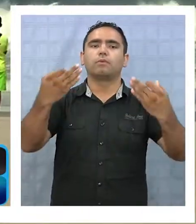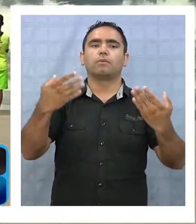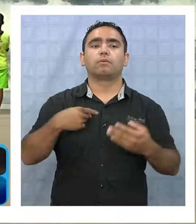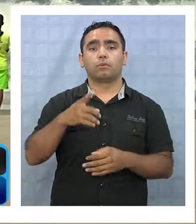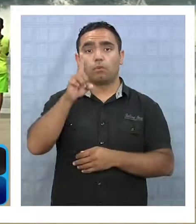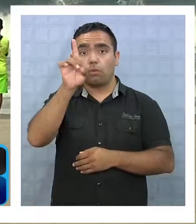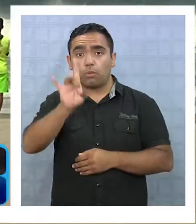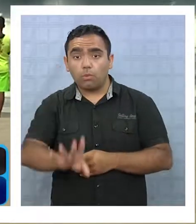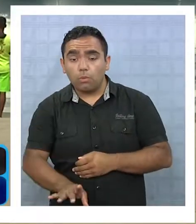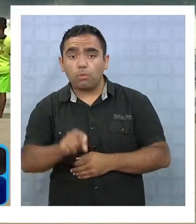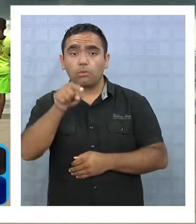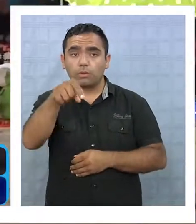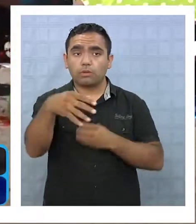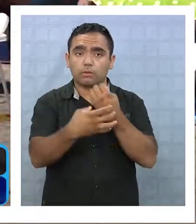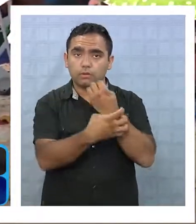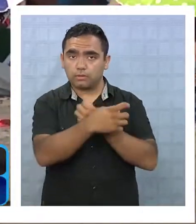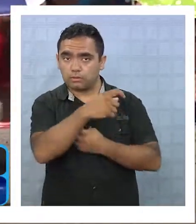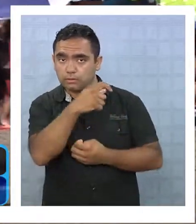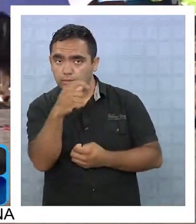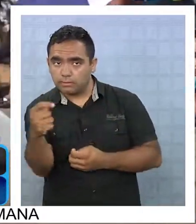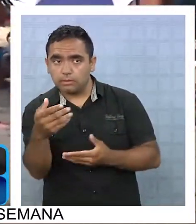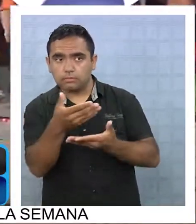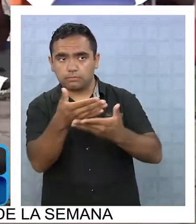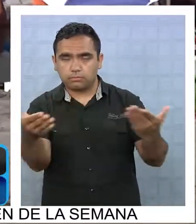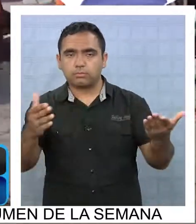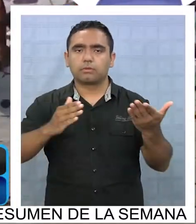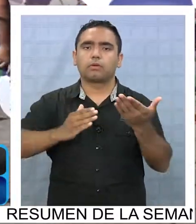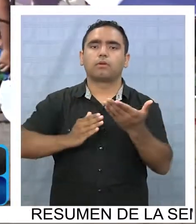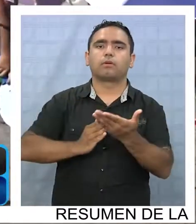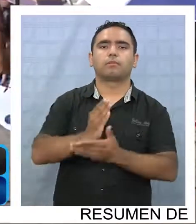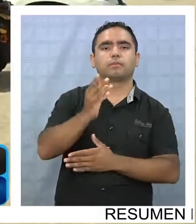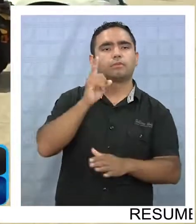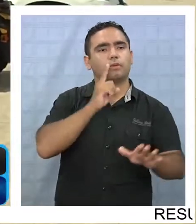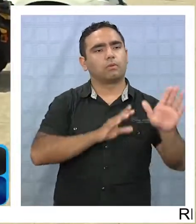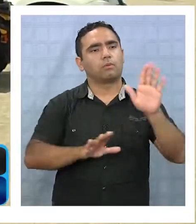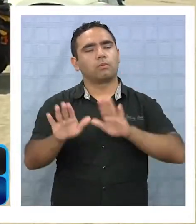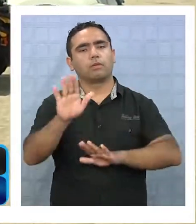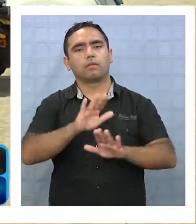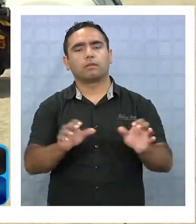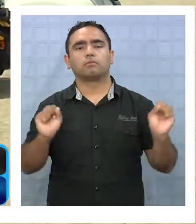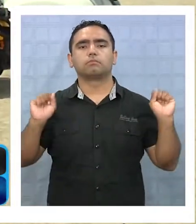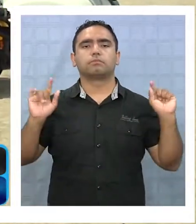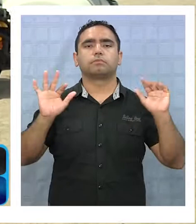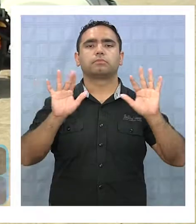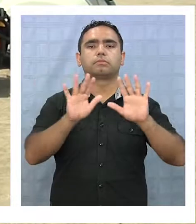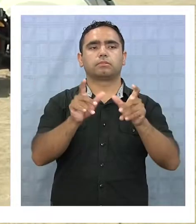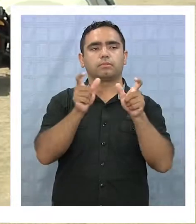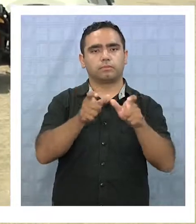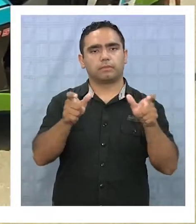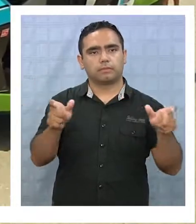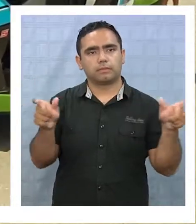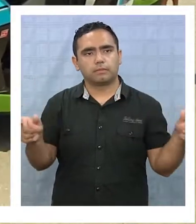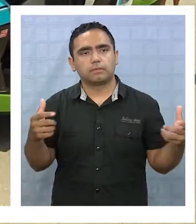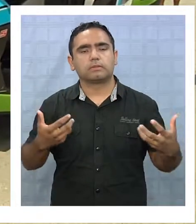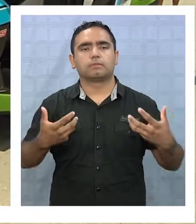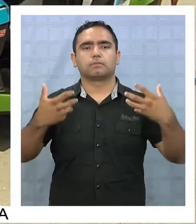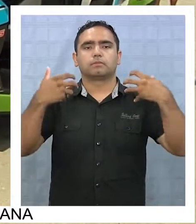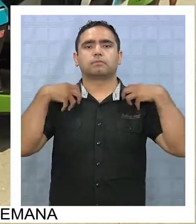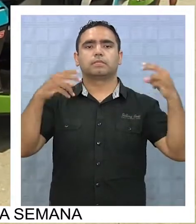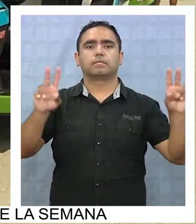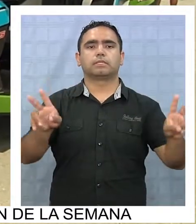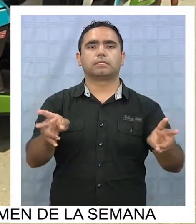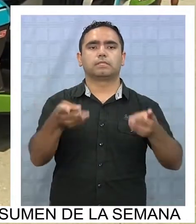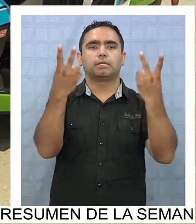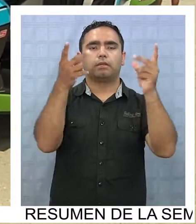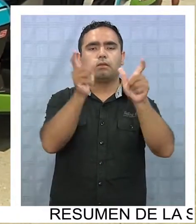único balneario de la región que está habilitado para este fin comenzó a ser protegido por una red de entidades a cargo del salvataje